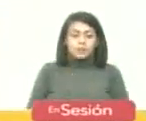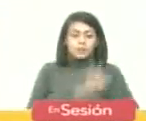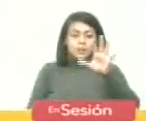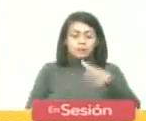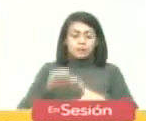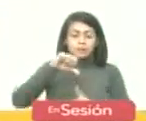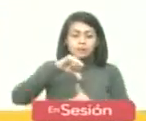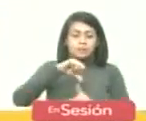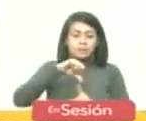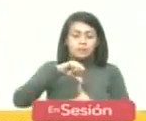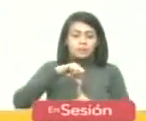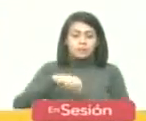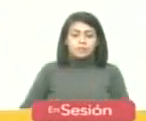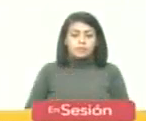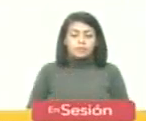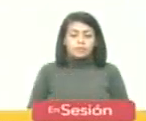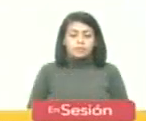sudamericano.